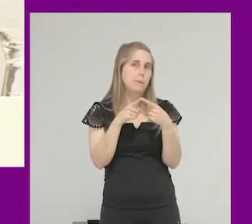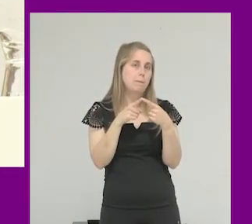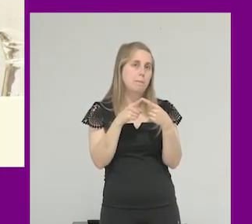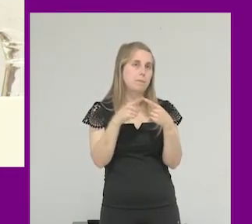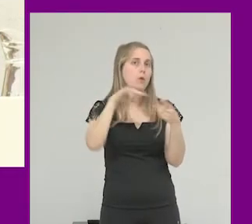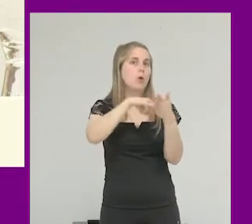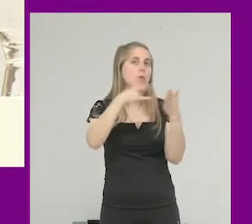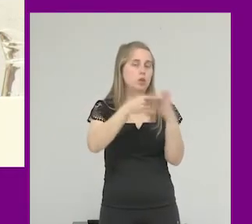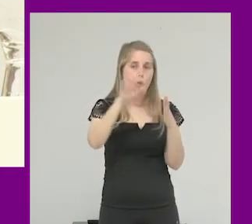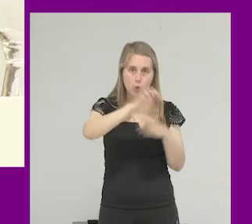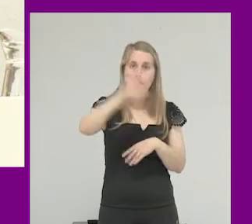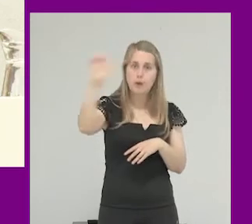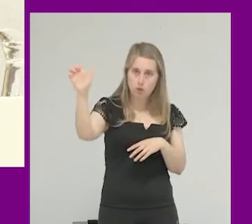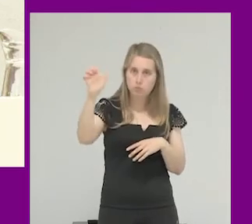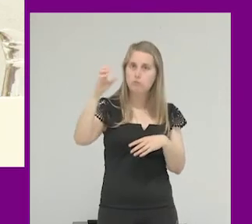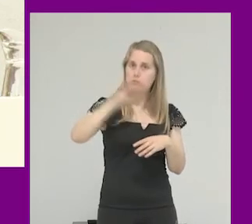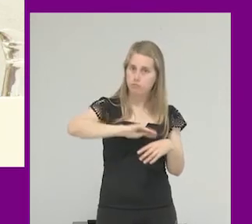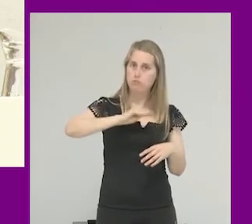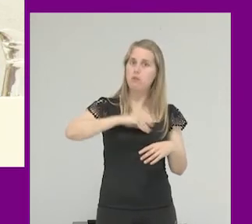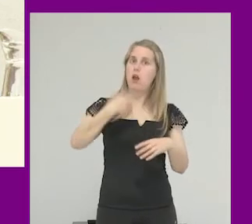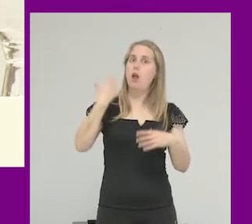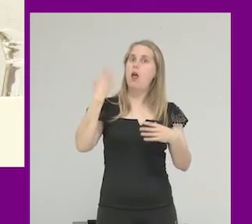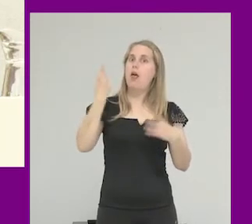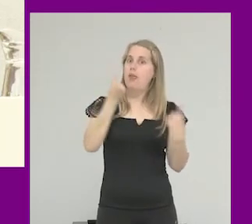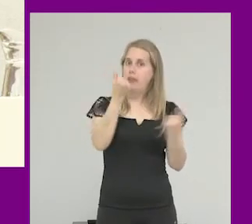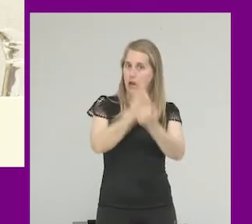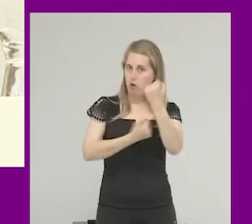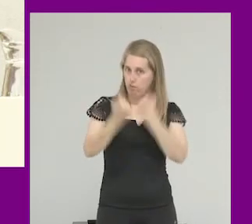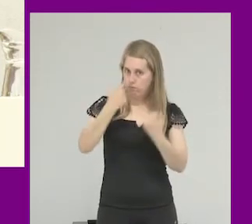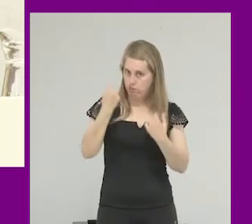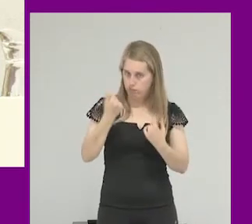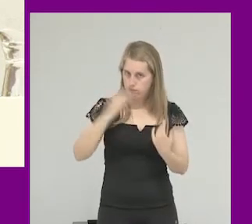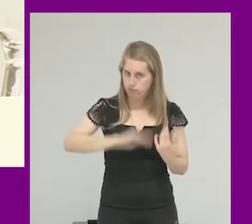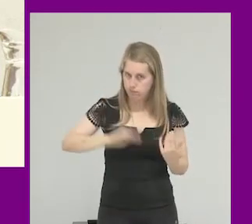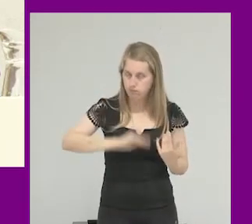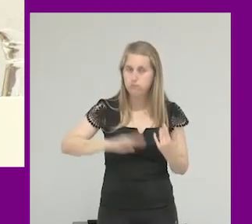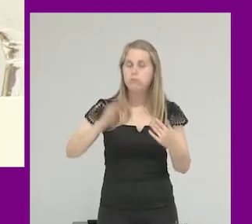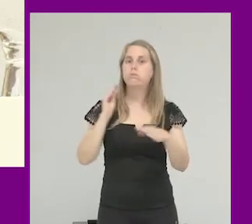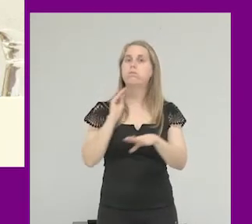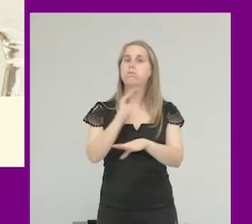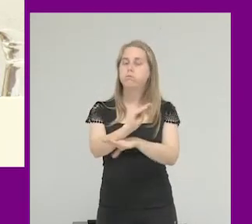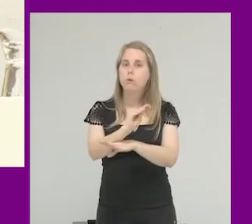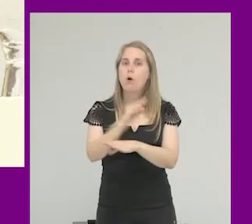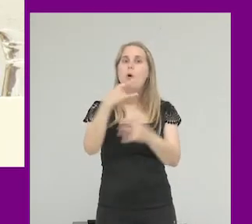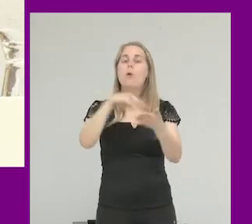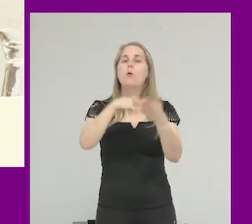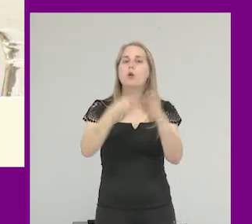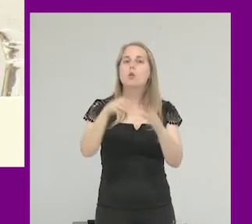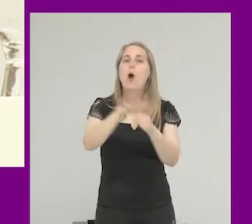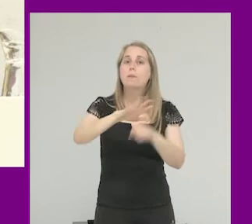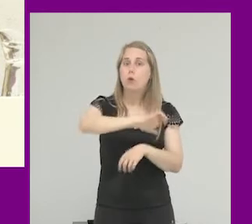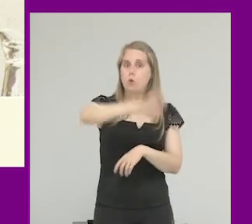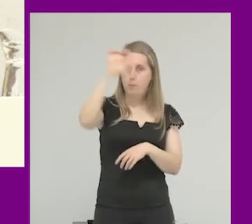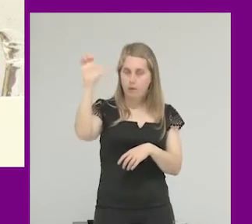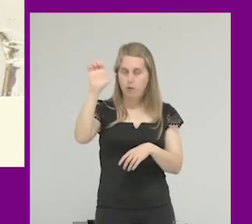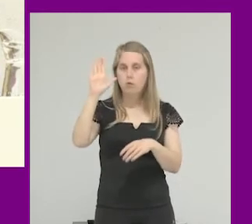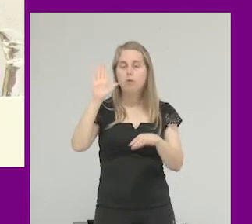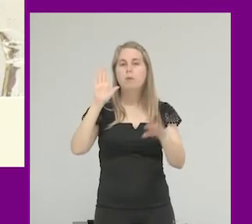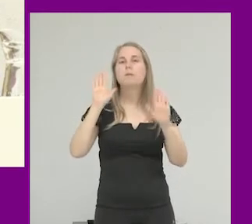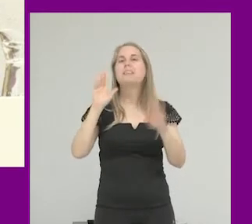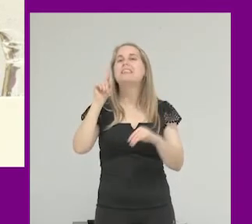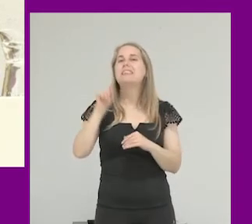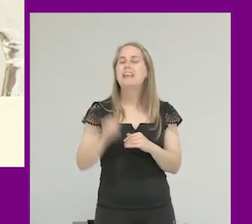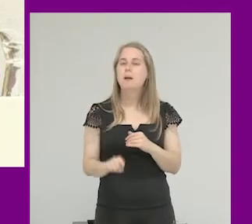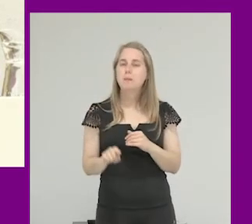un proyecto europeo de mucha envergadura económica para financiar proyectos del ámbito europeo, aunque